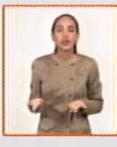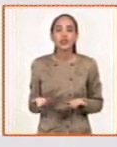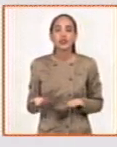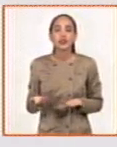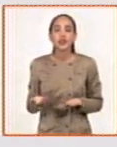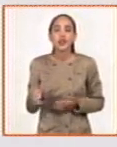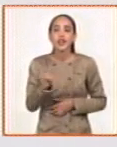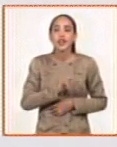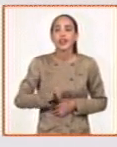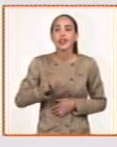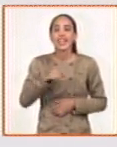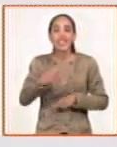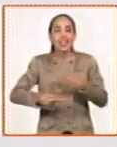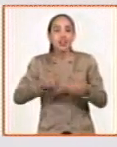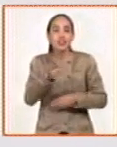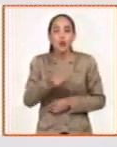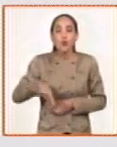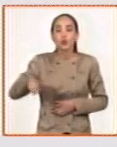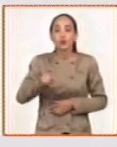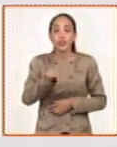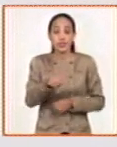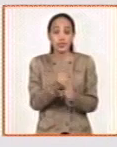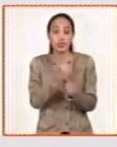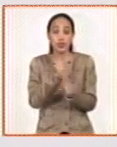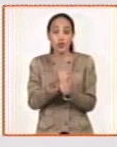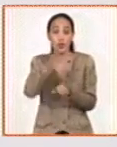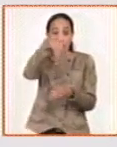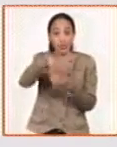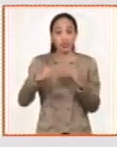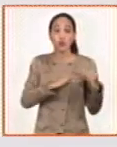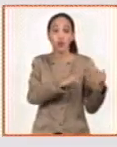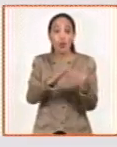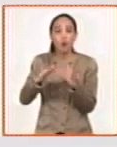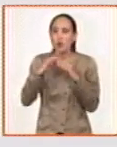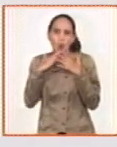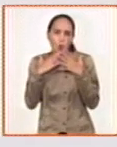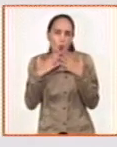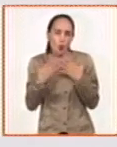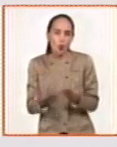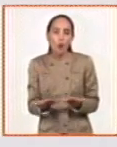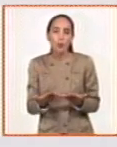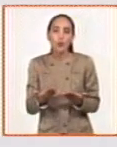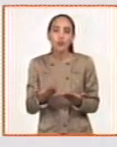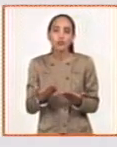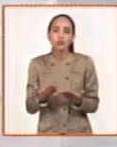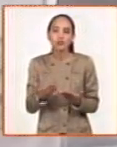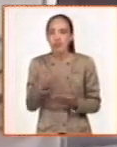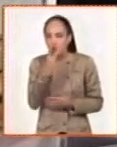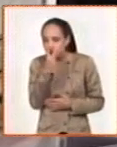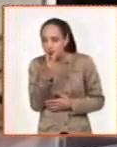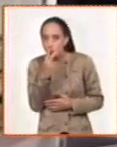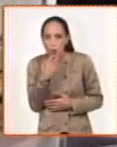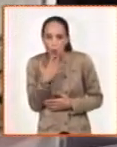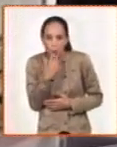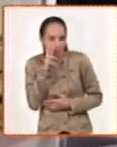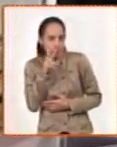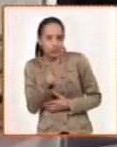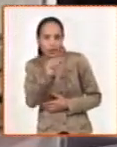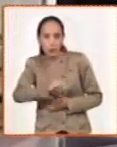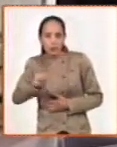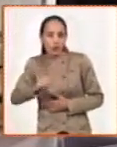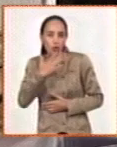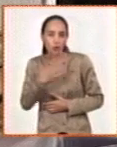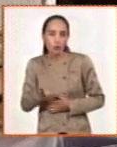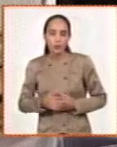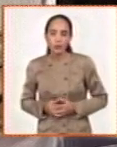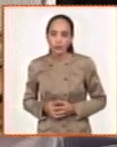¿Qué perciben ustedes de esas actuaciones ahí en las comunidades? ¿De cómo lo recibe la gente? Bueno, mira, yo tenía como premisa ahí, de